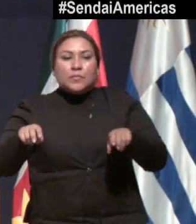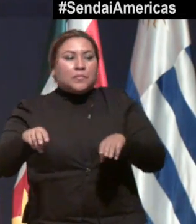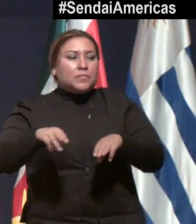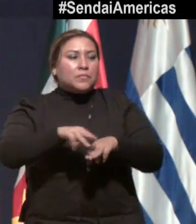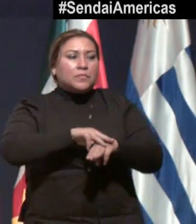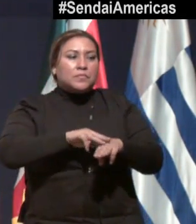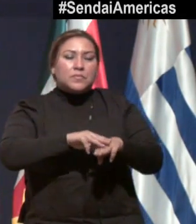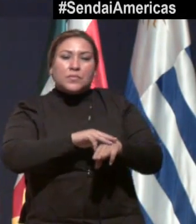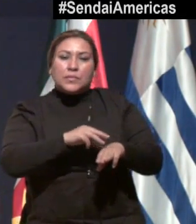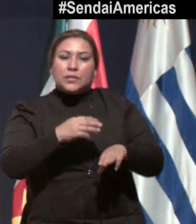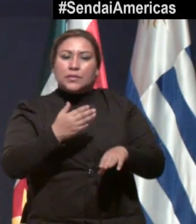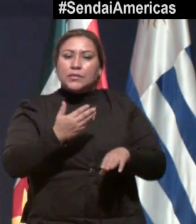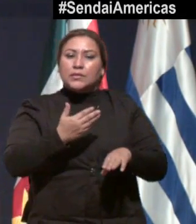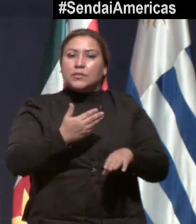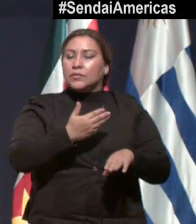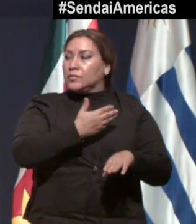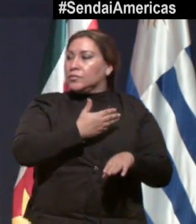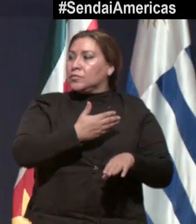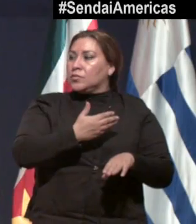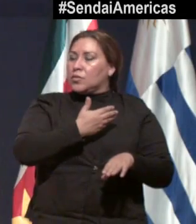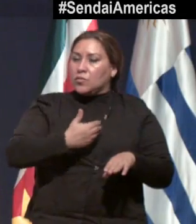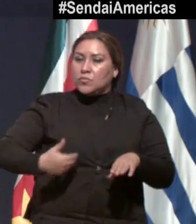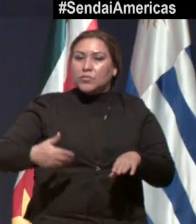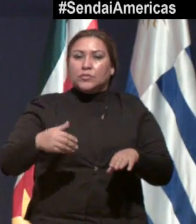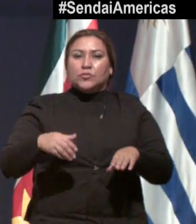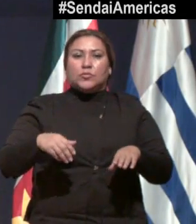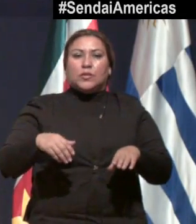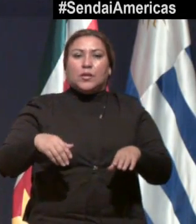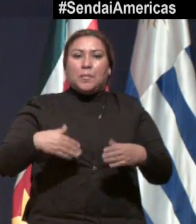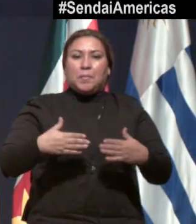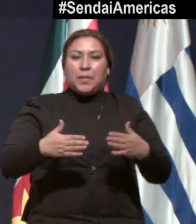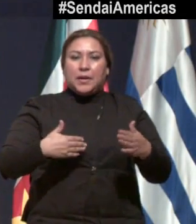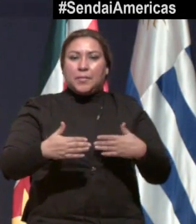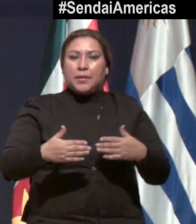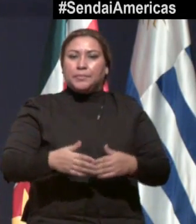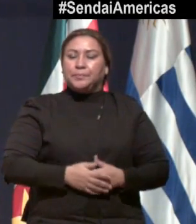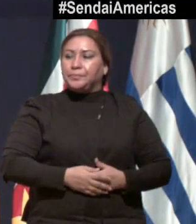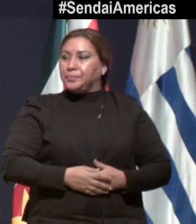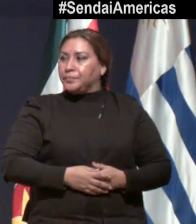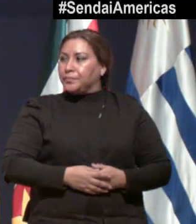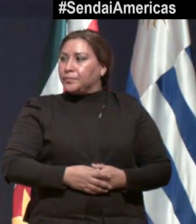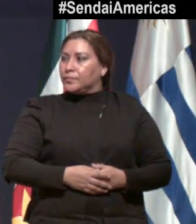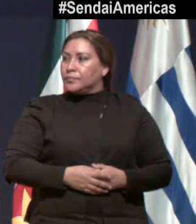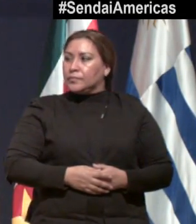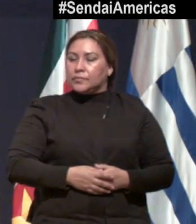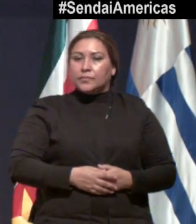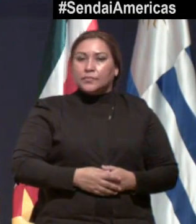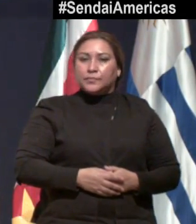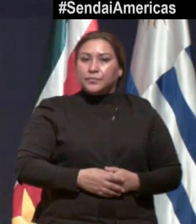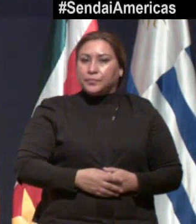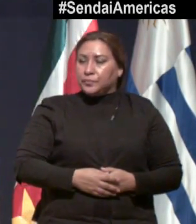con la ponencia sobre el conocimiento del riesgo en los últimos 10 años. Por